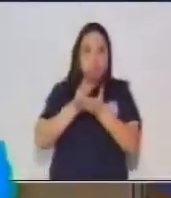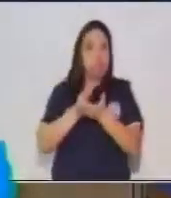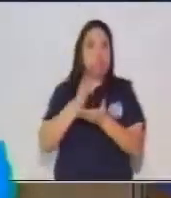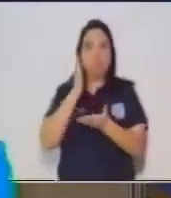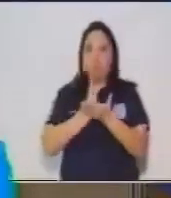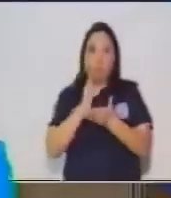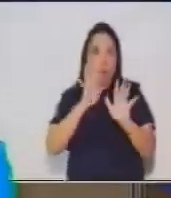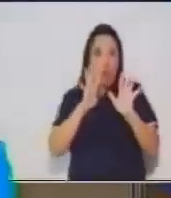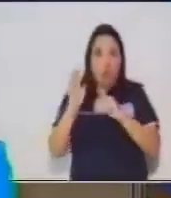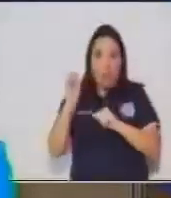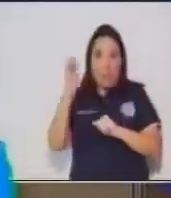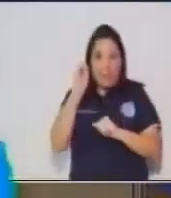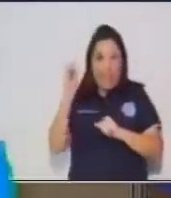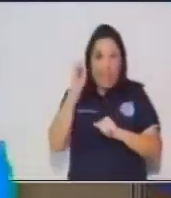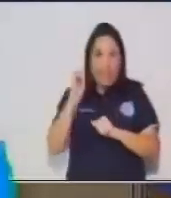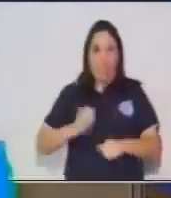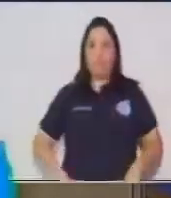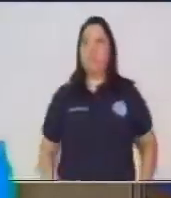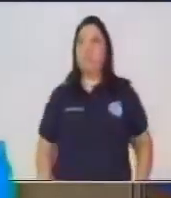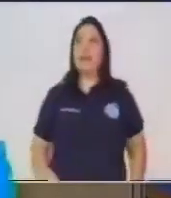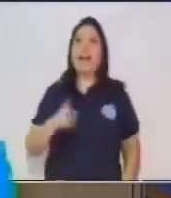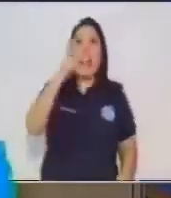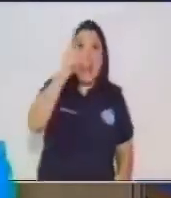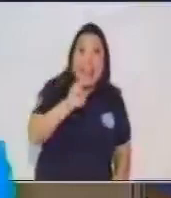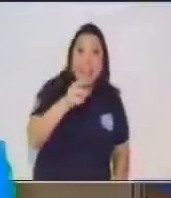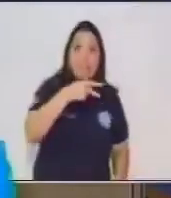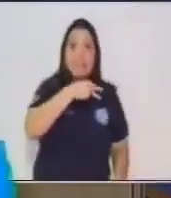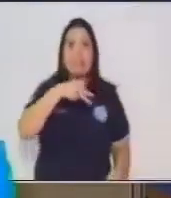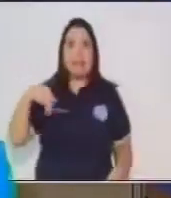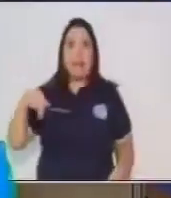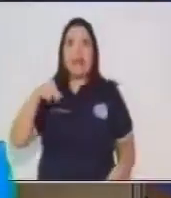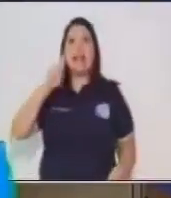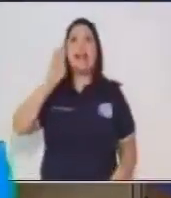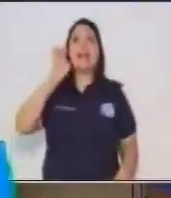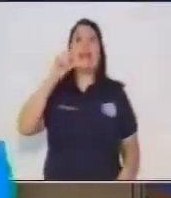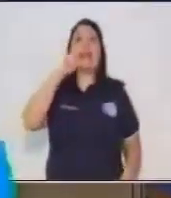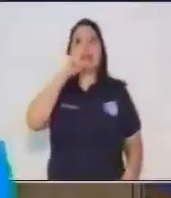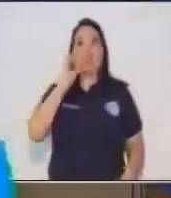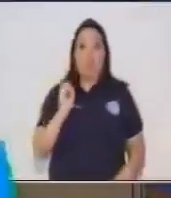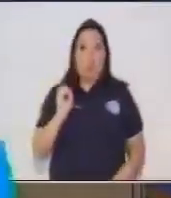son 90 grados. Es un ángulo recto.